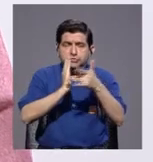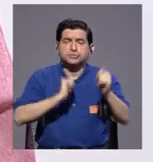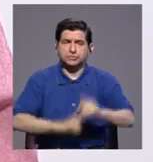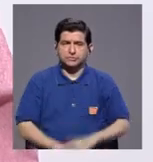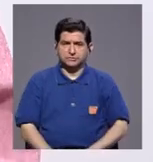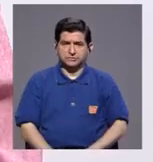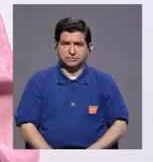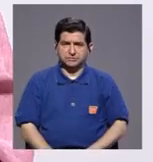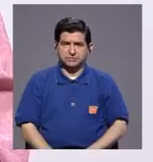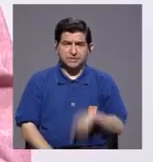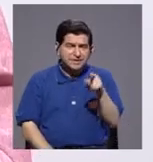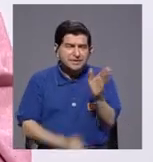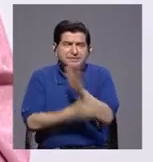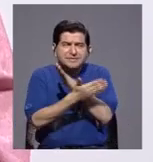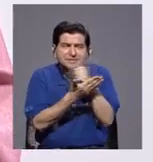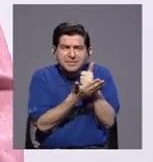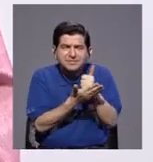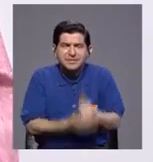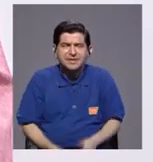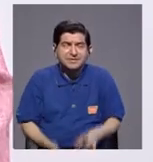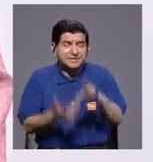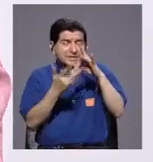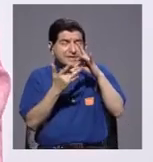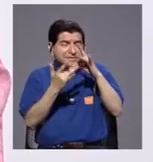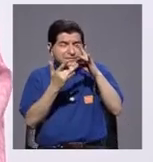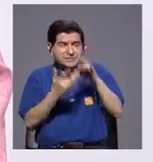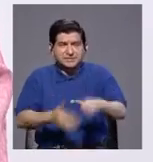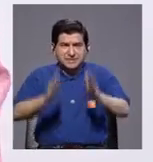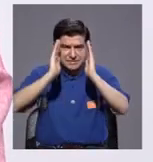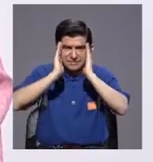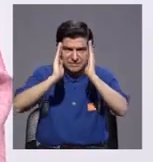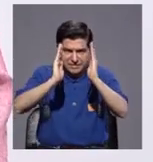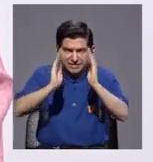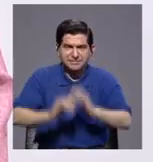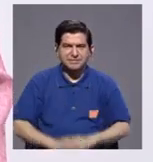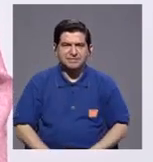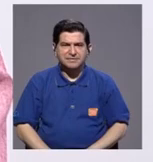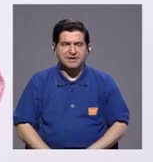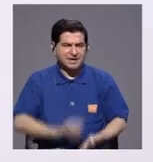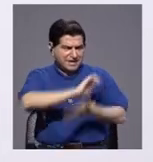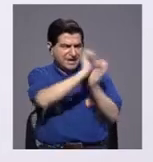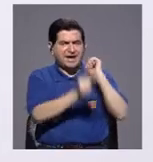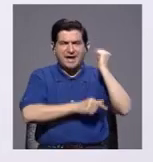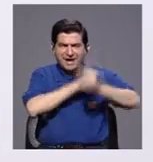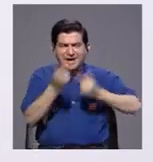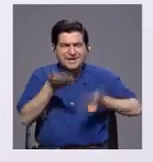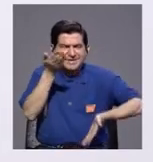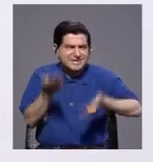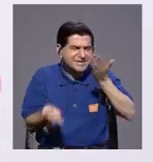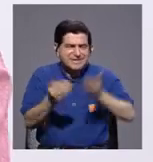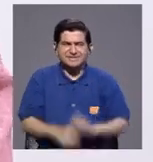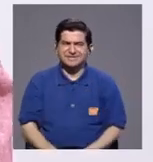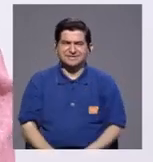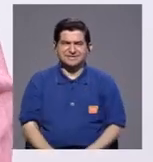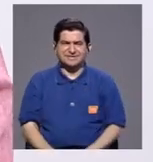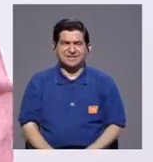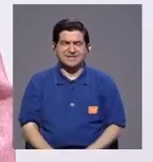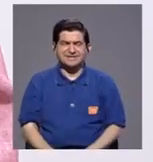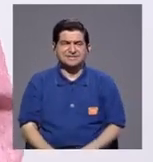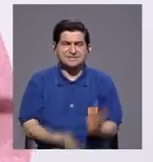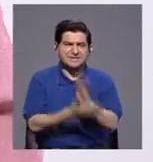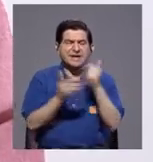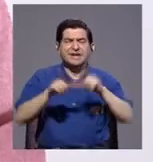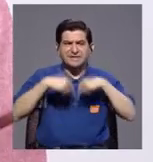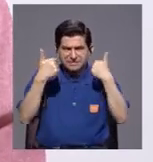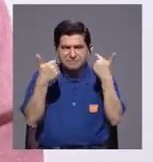entonces a esa parte es exclusivamente dedicada a los los transgénicos de la que nos lleva a que algunos